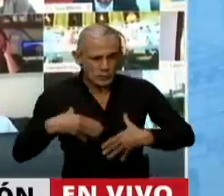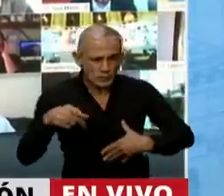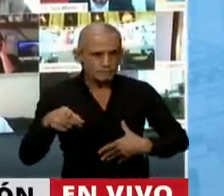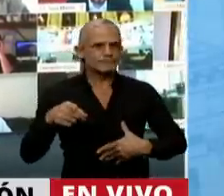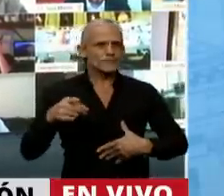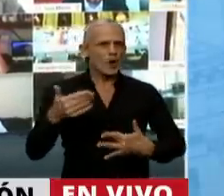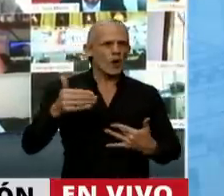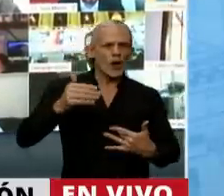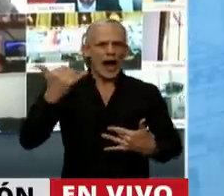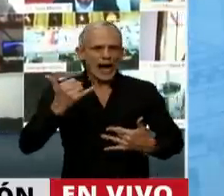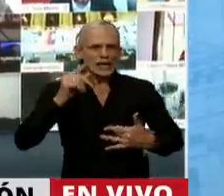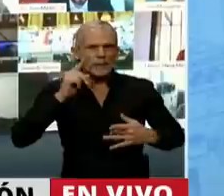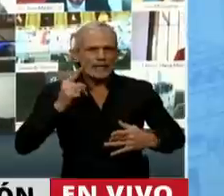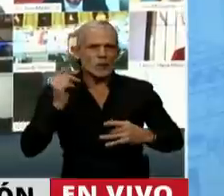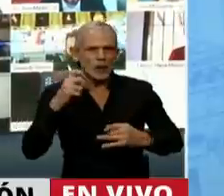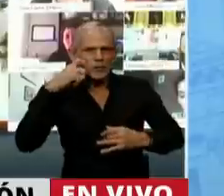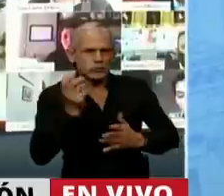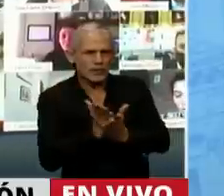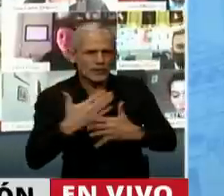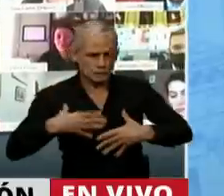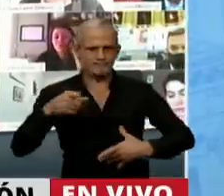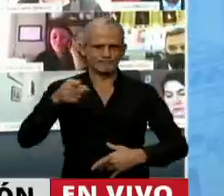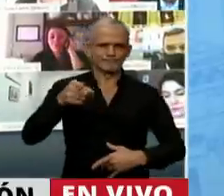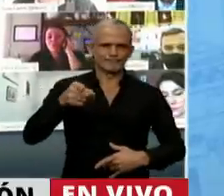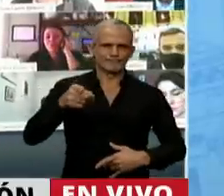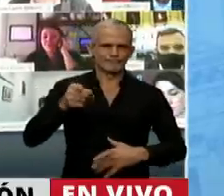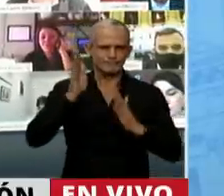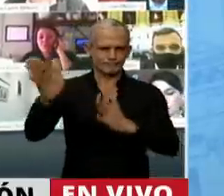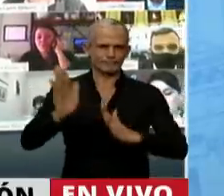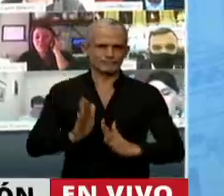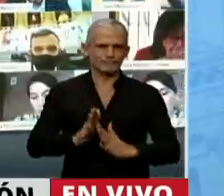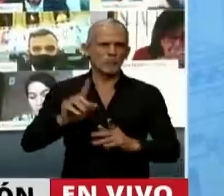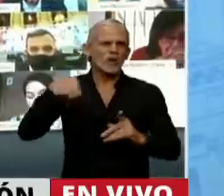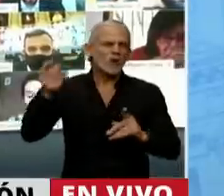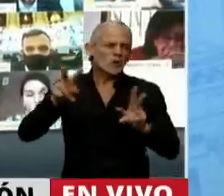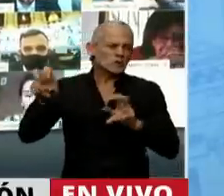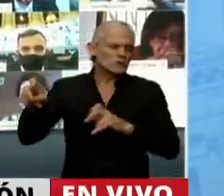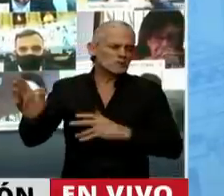están en riesgo. El resto suena más a